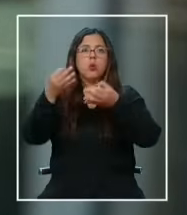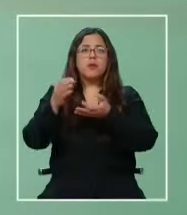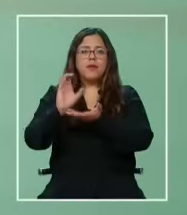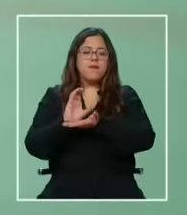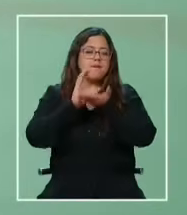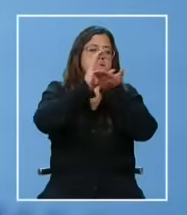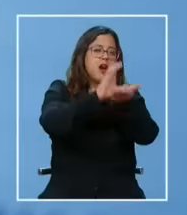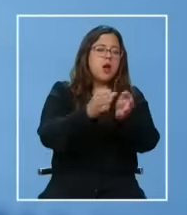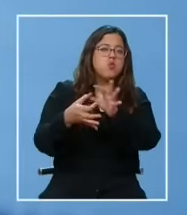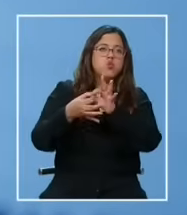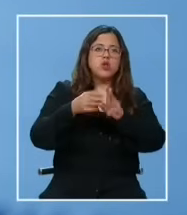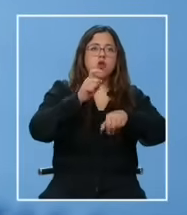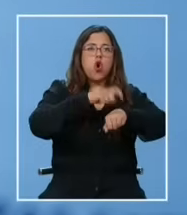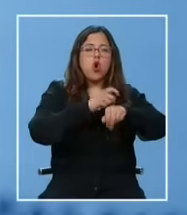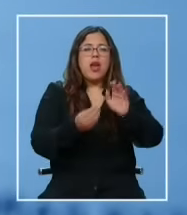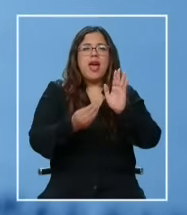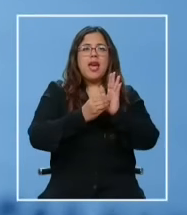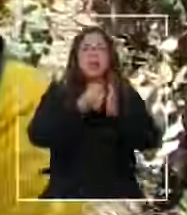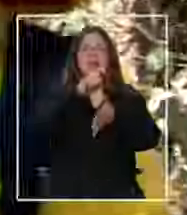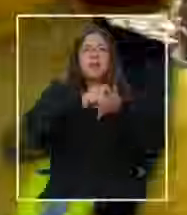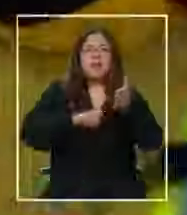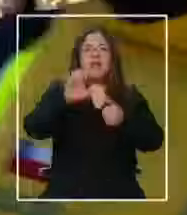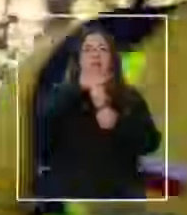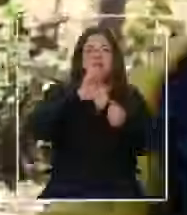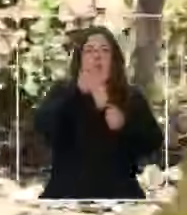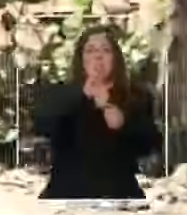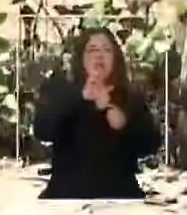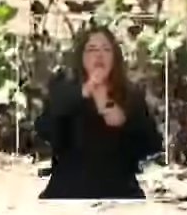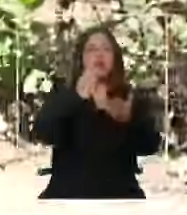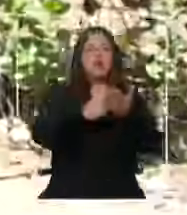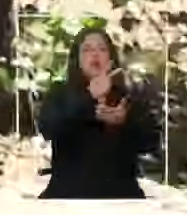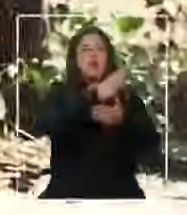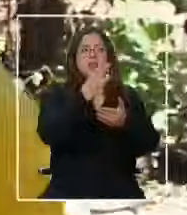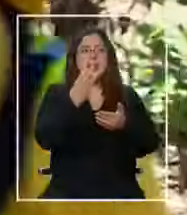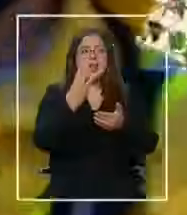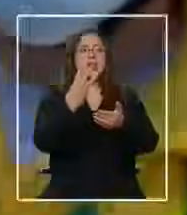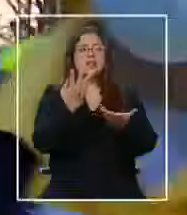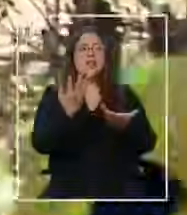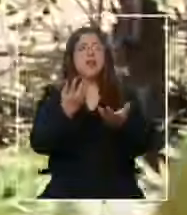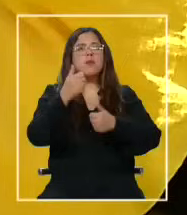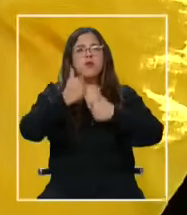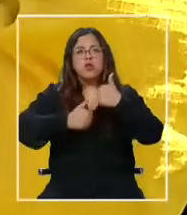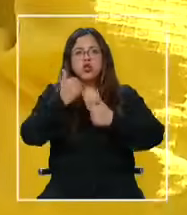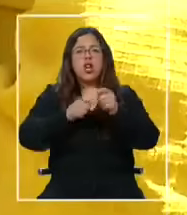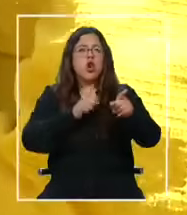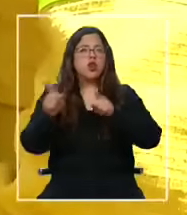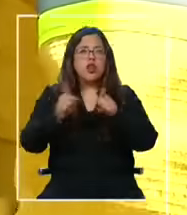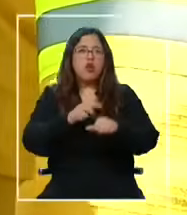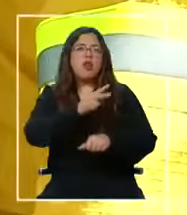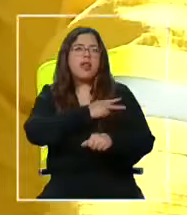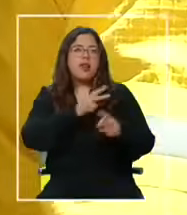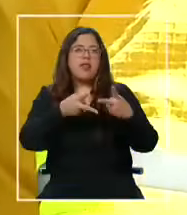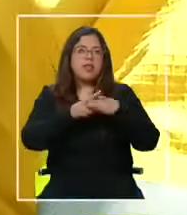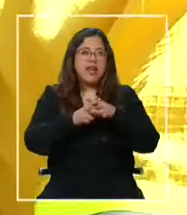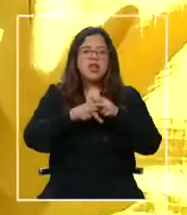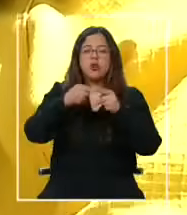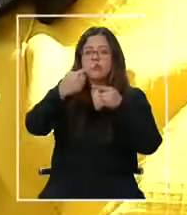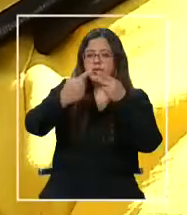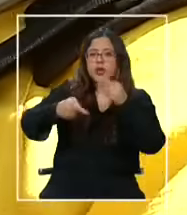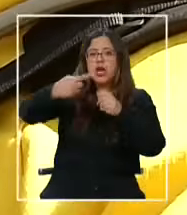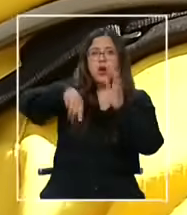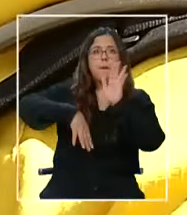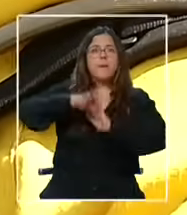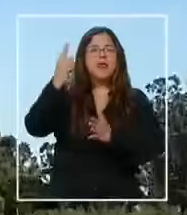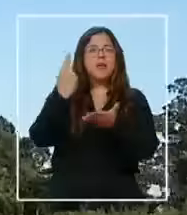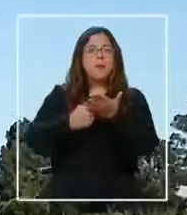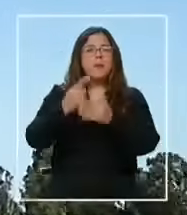extras desde enero del 2023 jefes técnicos coordinadores profesionales que hicieron en varios casos más de 1000